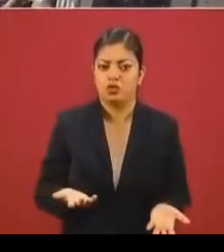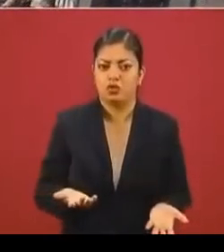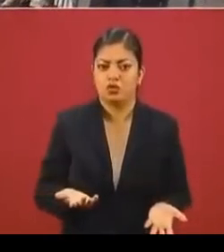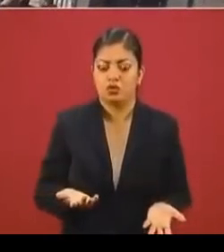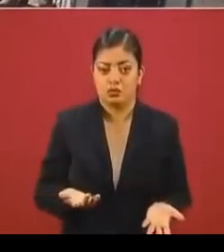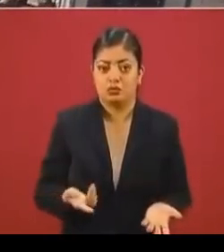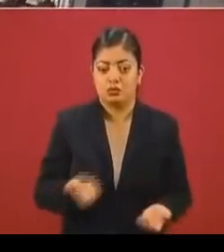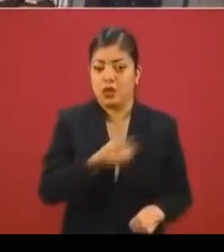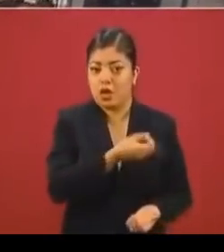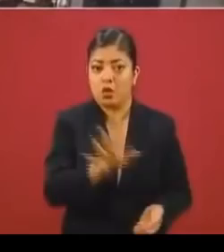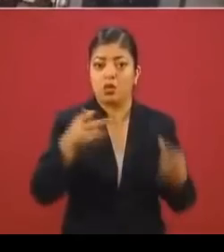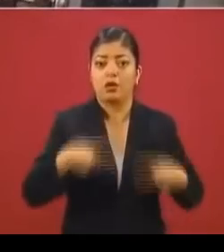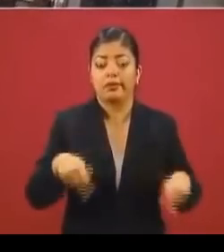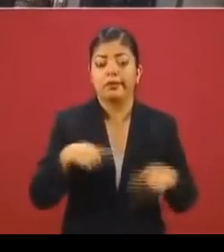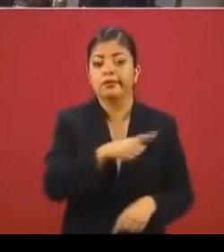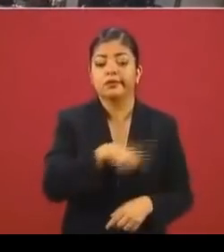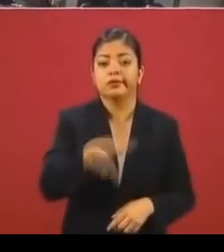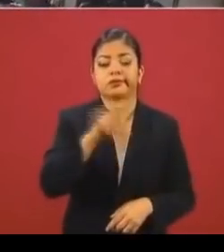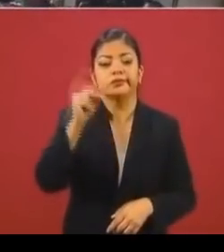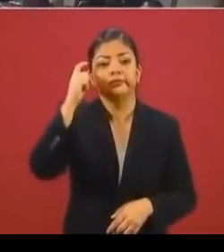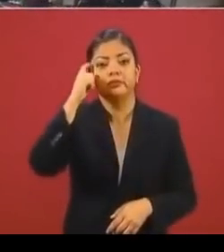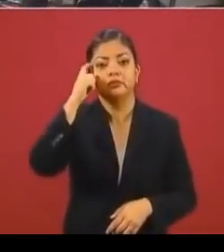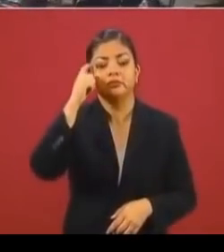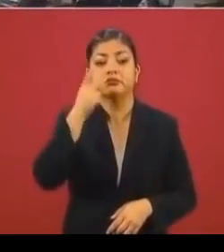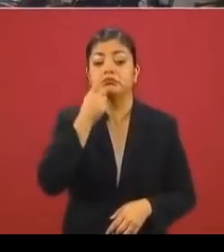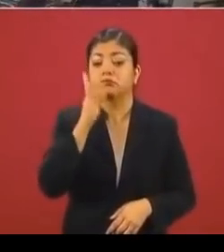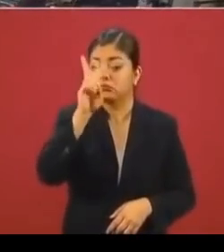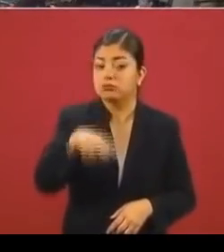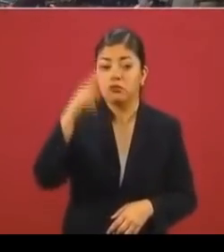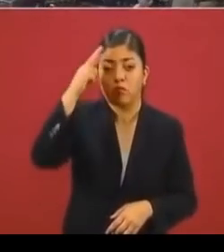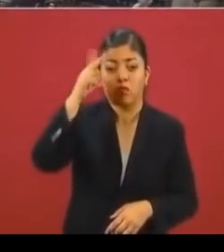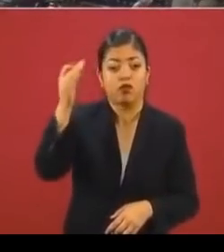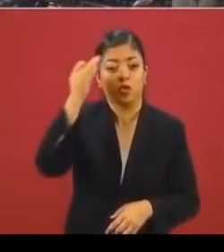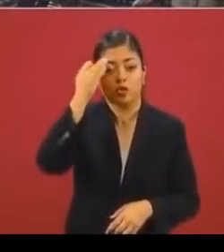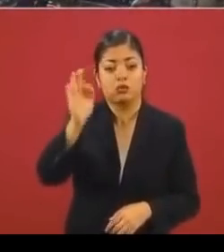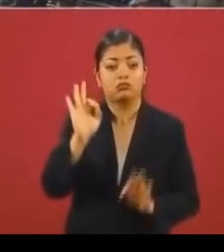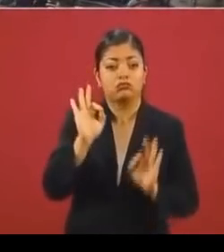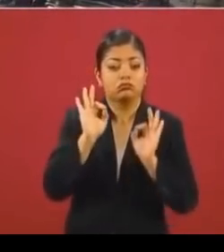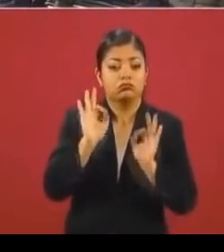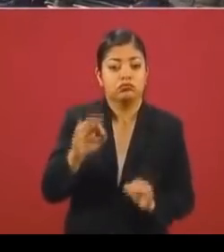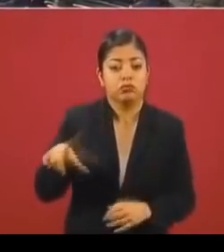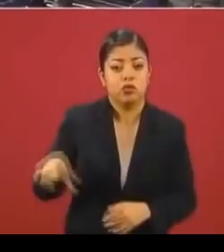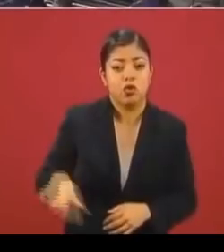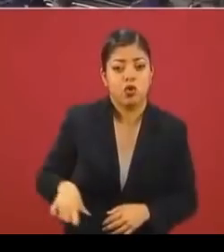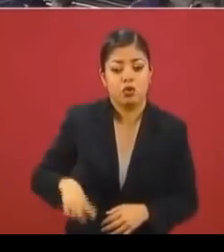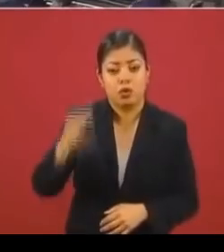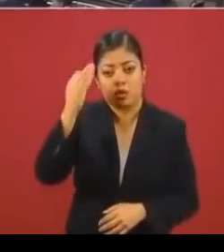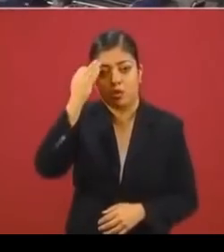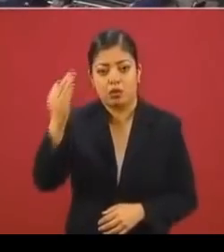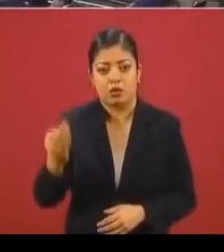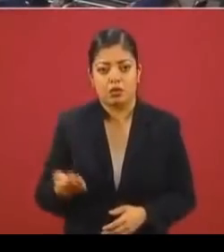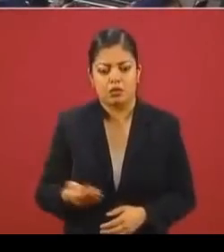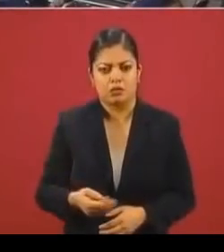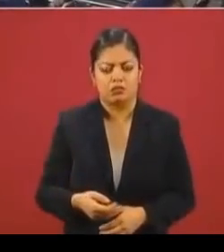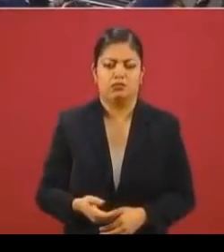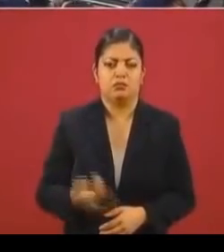Hay insensatos que dicen que fue muy buen gobierno. Si hubiese sido